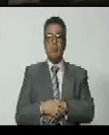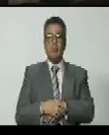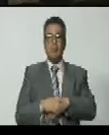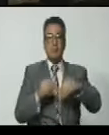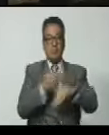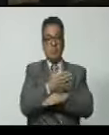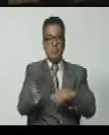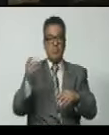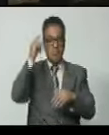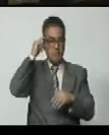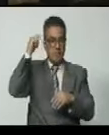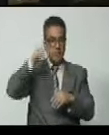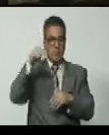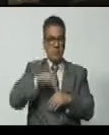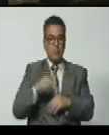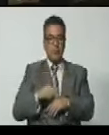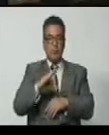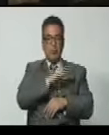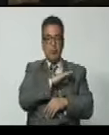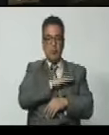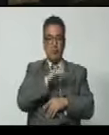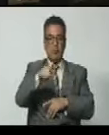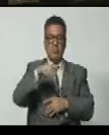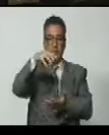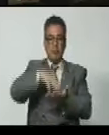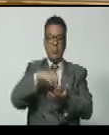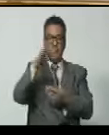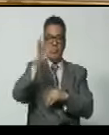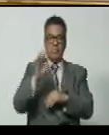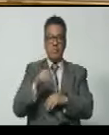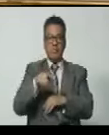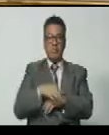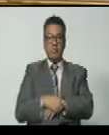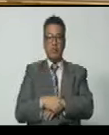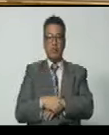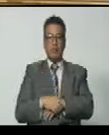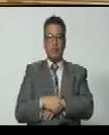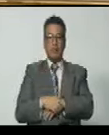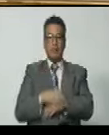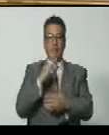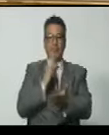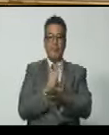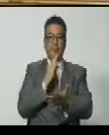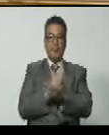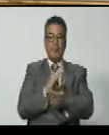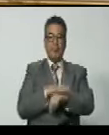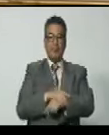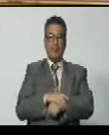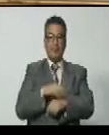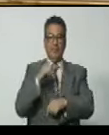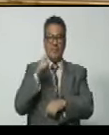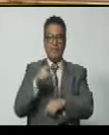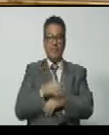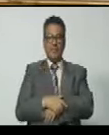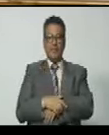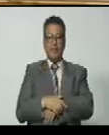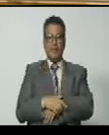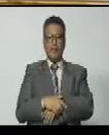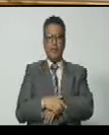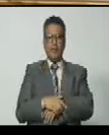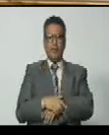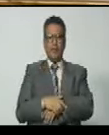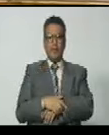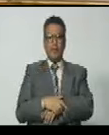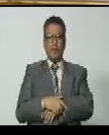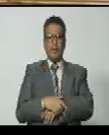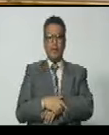Son ustedes hoy las dueñas de este Parlamento. Y siempre, no se crean.